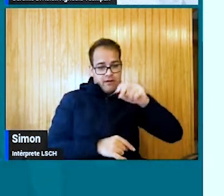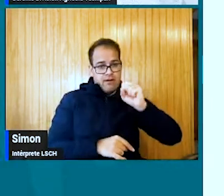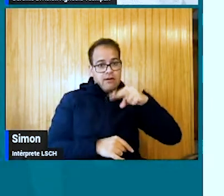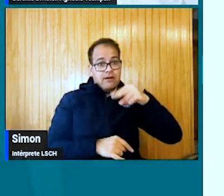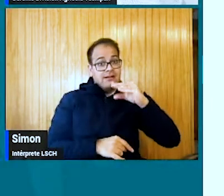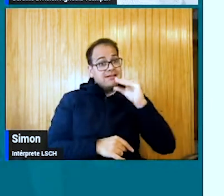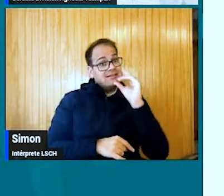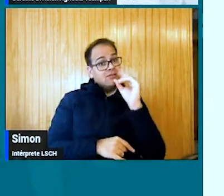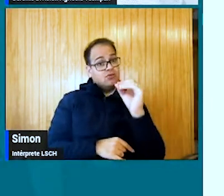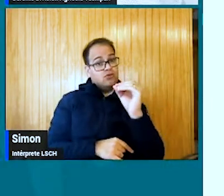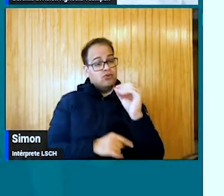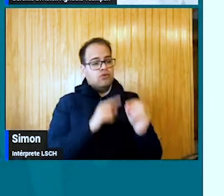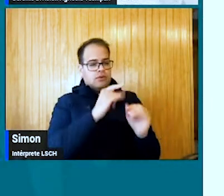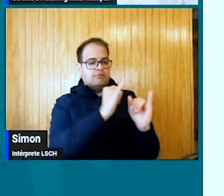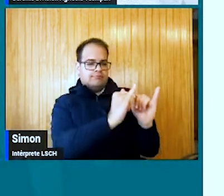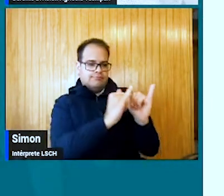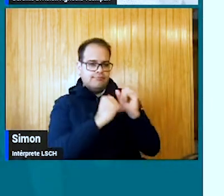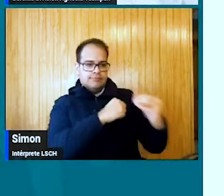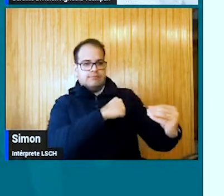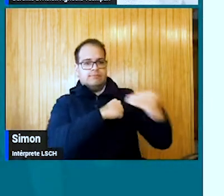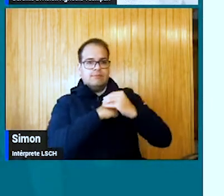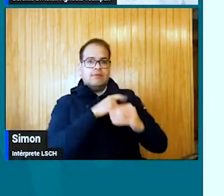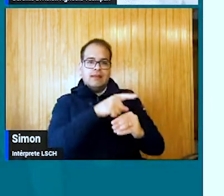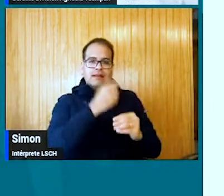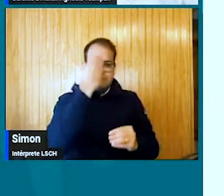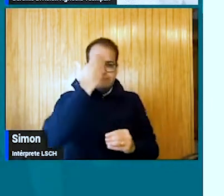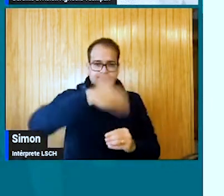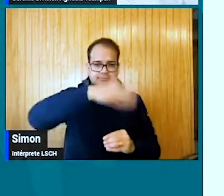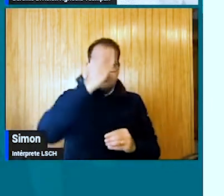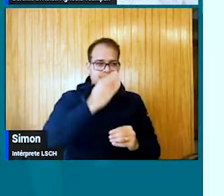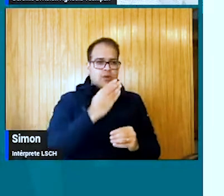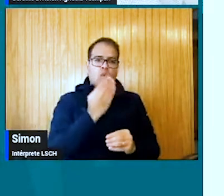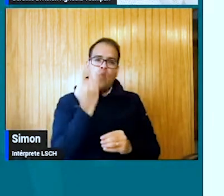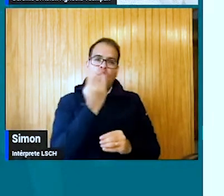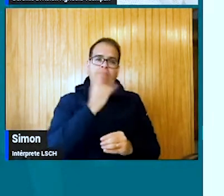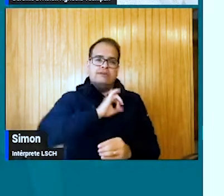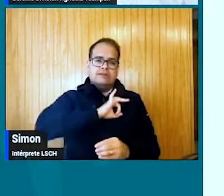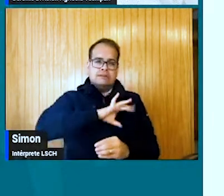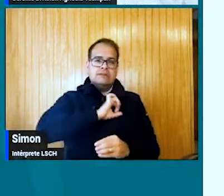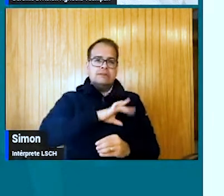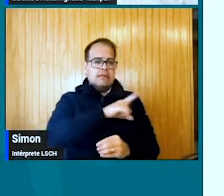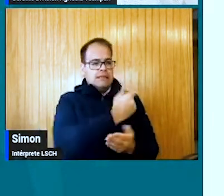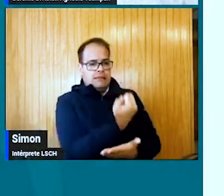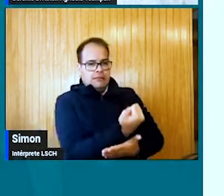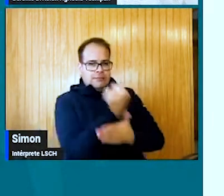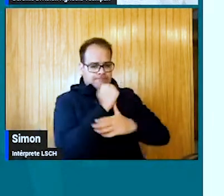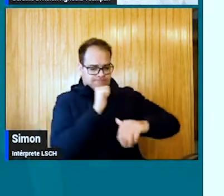gran agroclimatólogo de la Universidad de Chile, que nos ha ayudado harto.